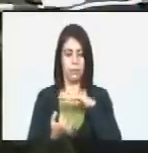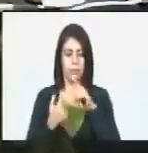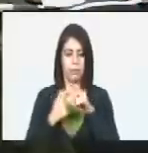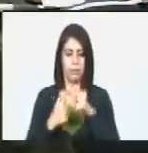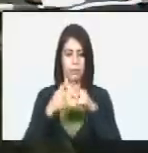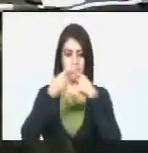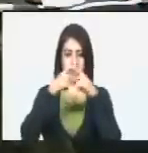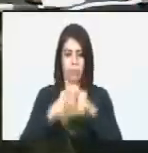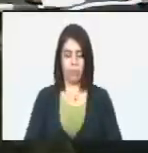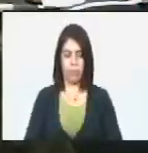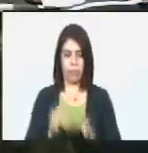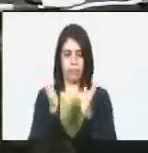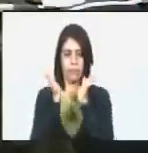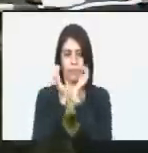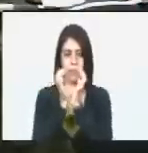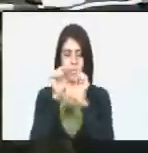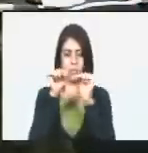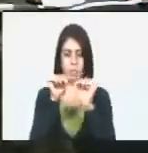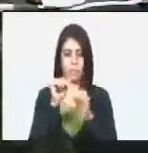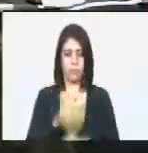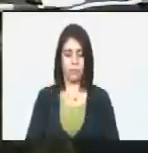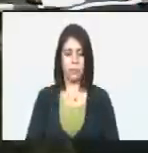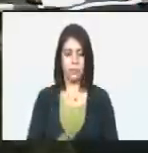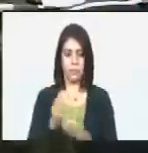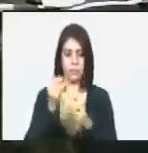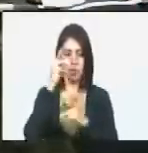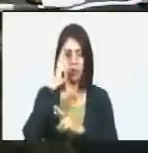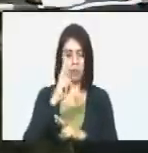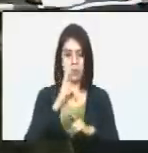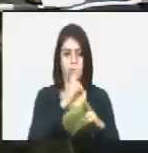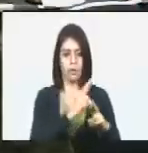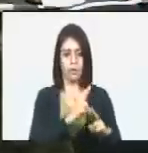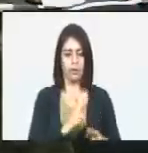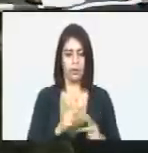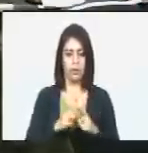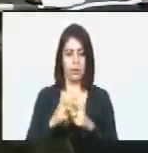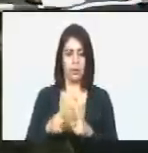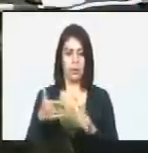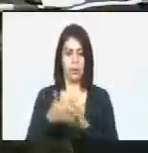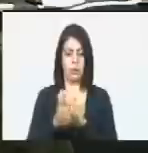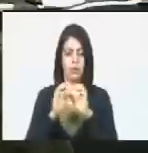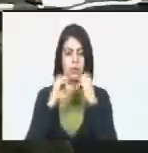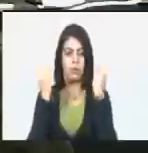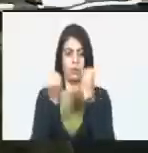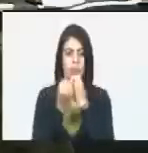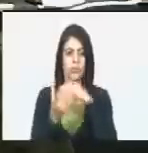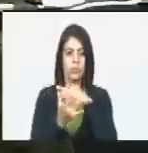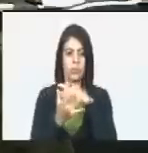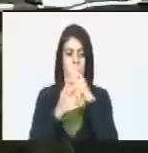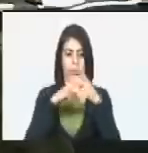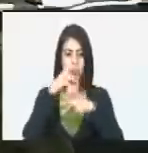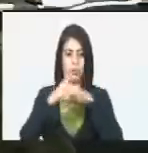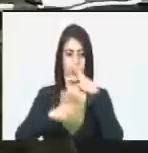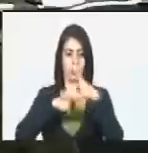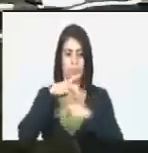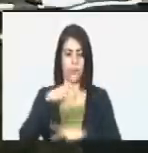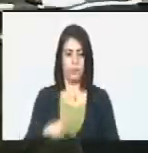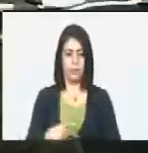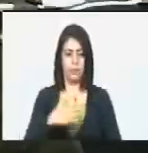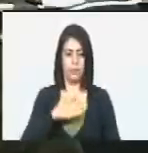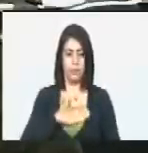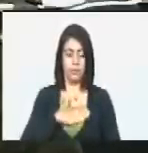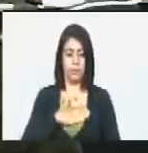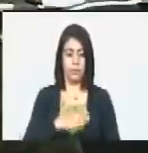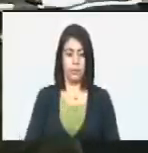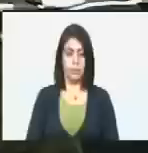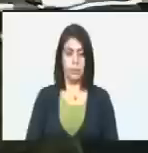UNESCO, con mucho respeto, porque tiene sus técnicos, es un organismo técnico, político. Para mí fue un motivo